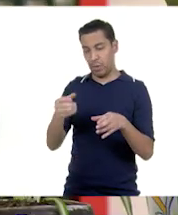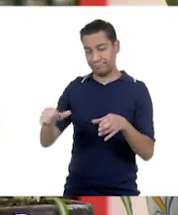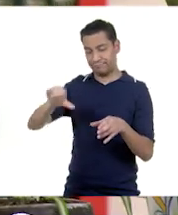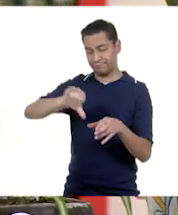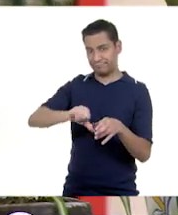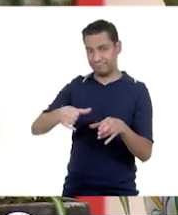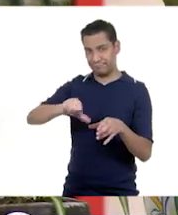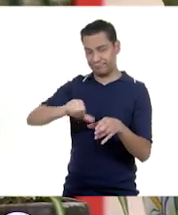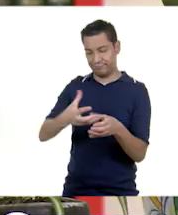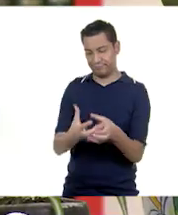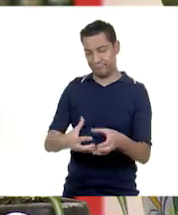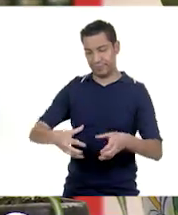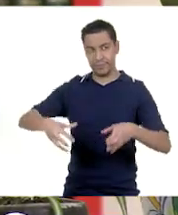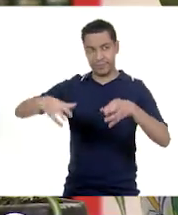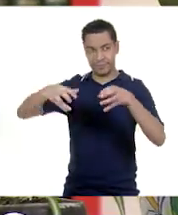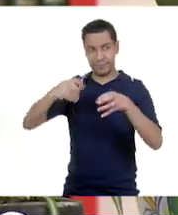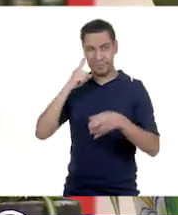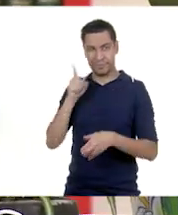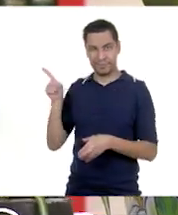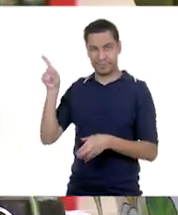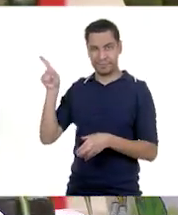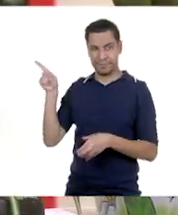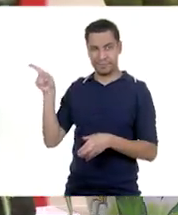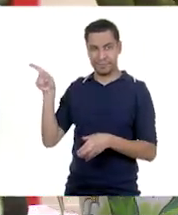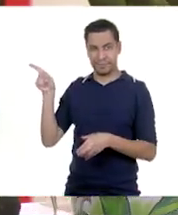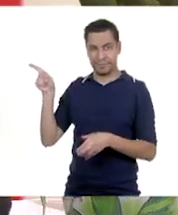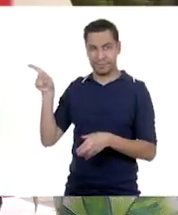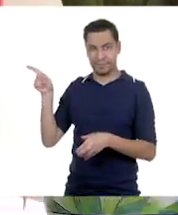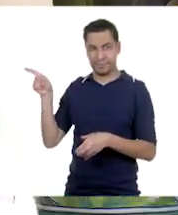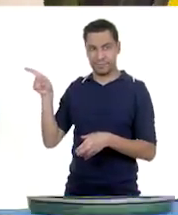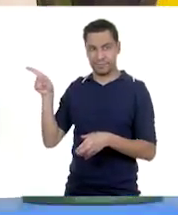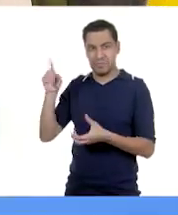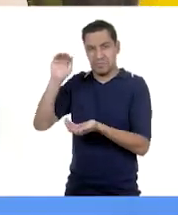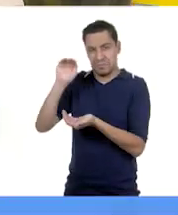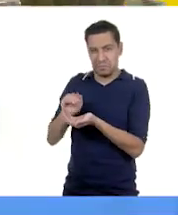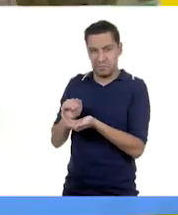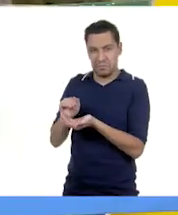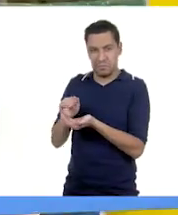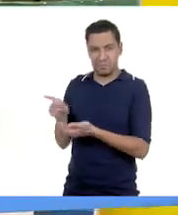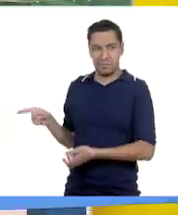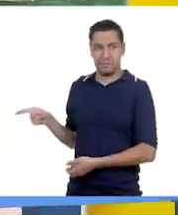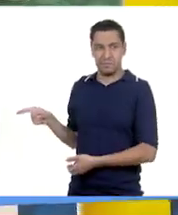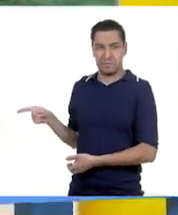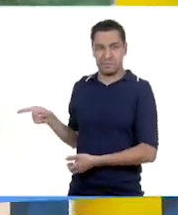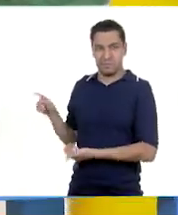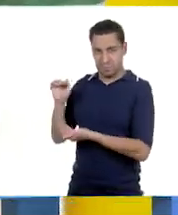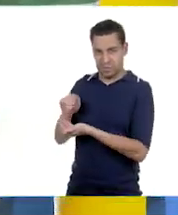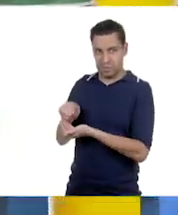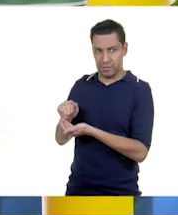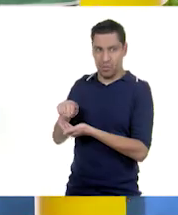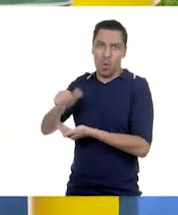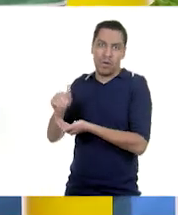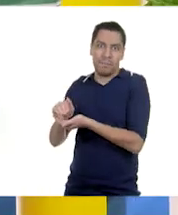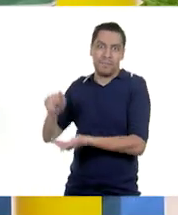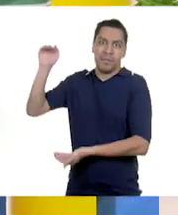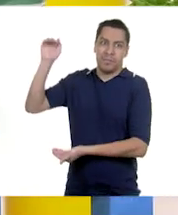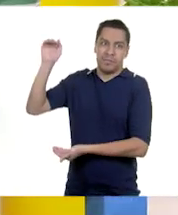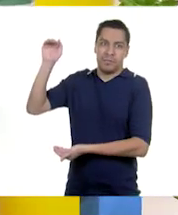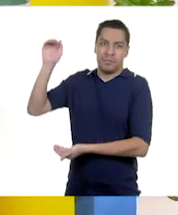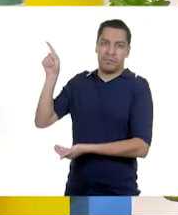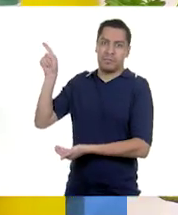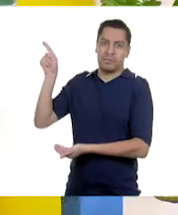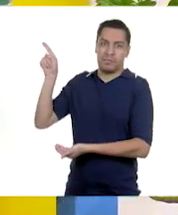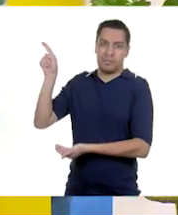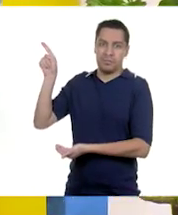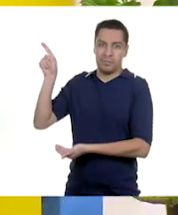en la tierra. El tamaño, por ejemplo, de algunas puede variar. Exacto. Esta es más pequeña a comparación de la que tenemos aquí al lado. Y